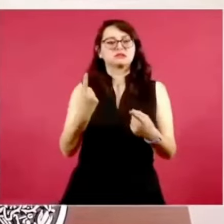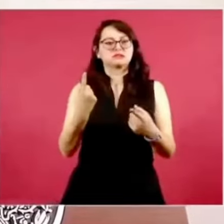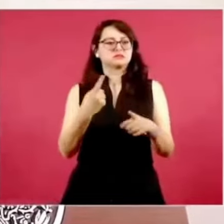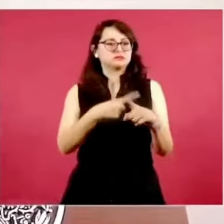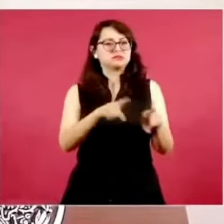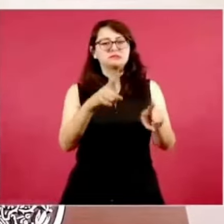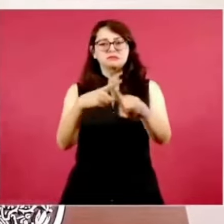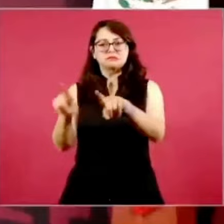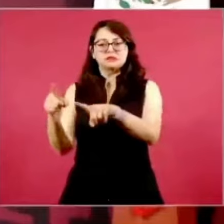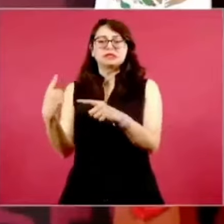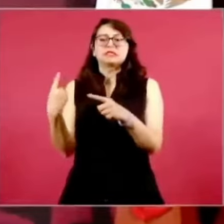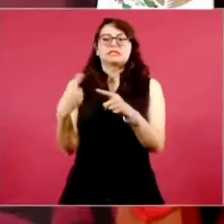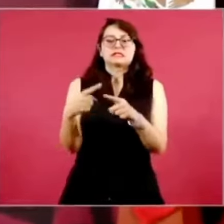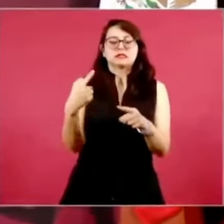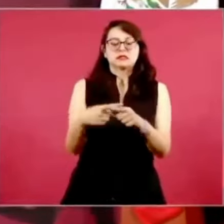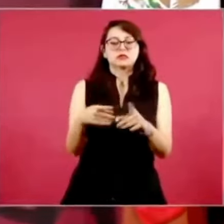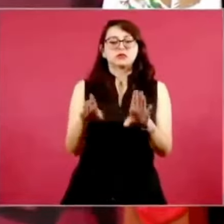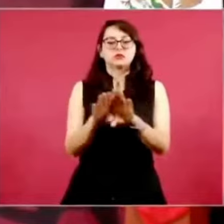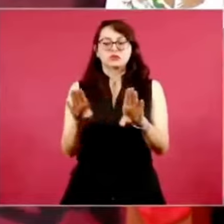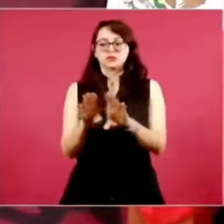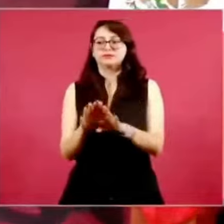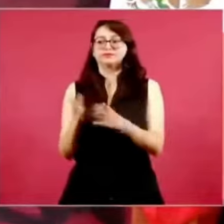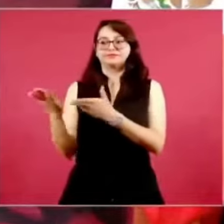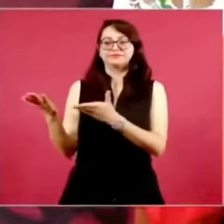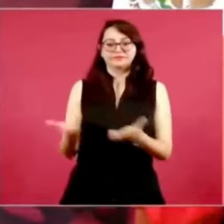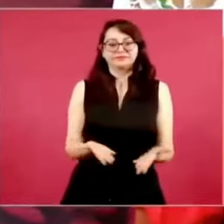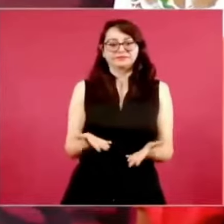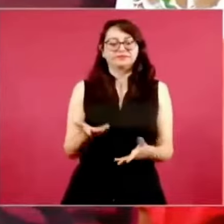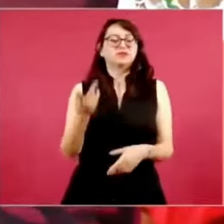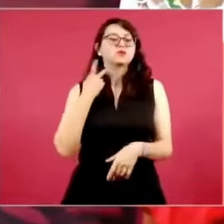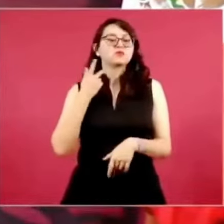consumidor va a